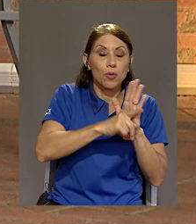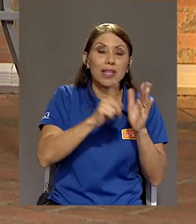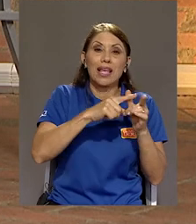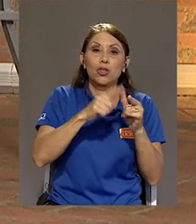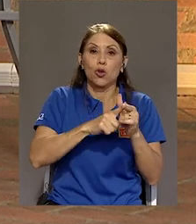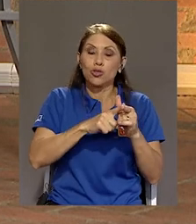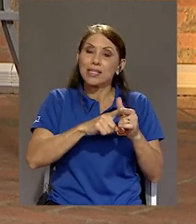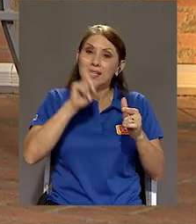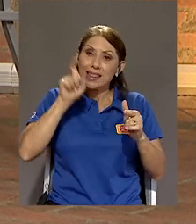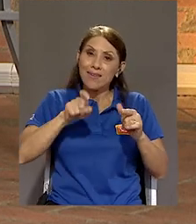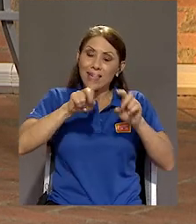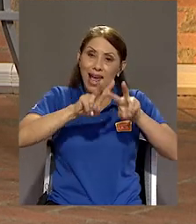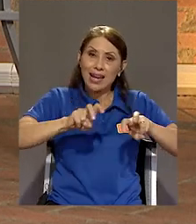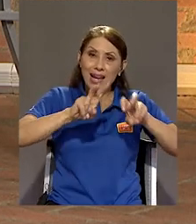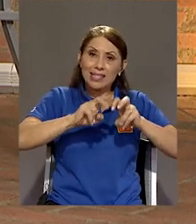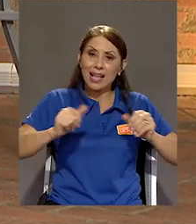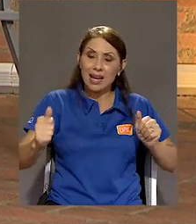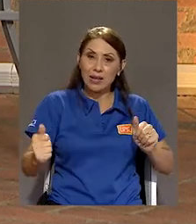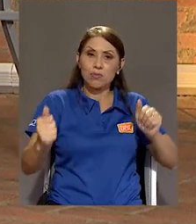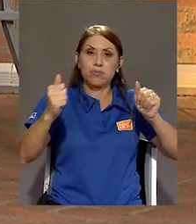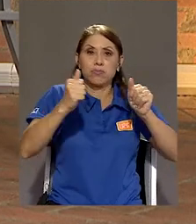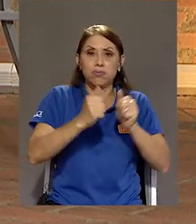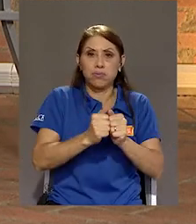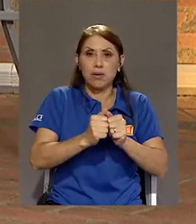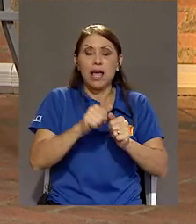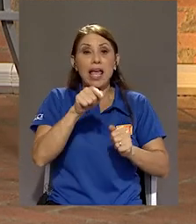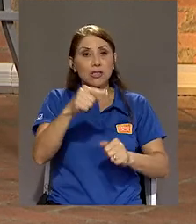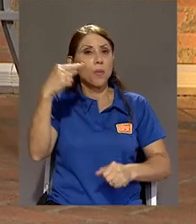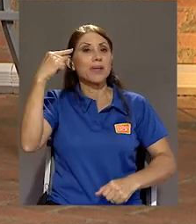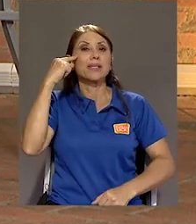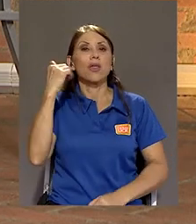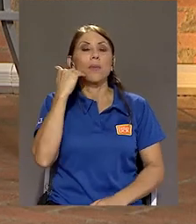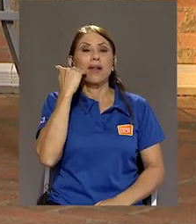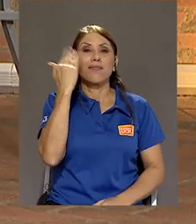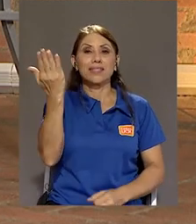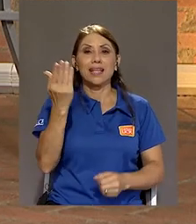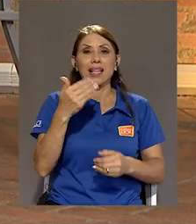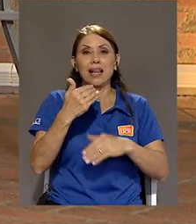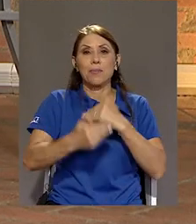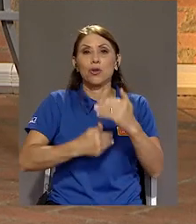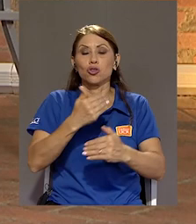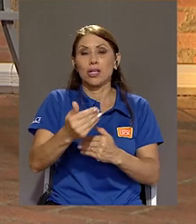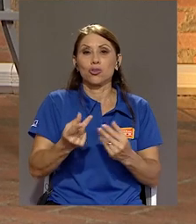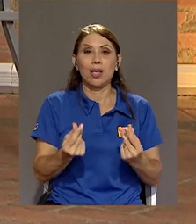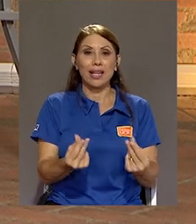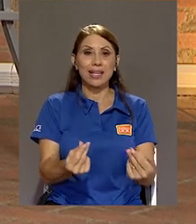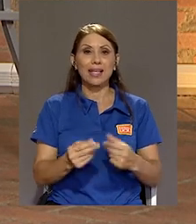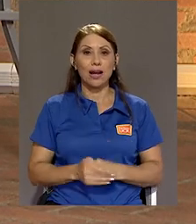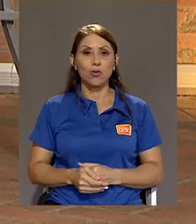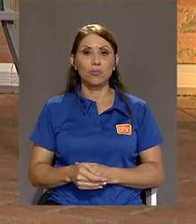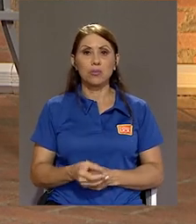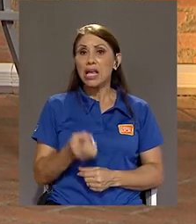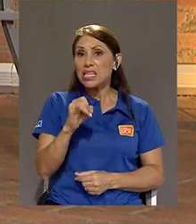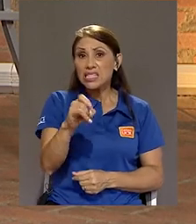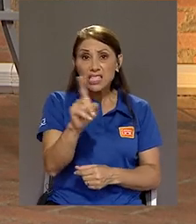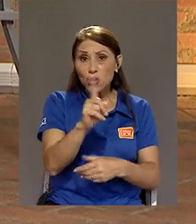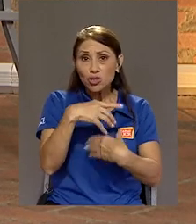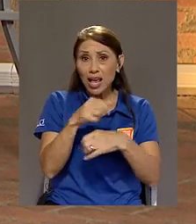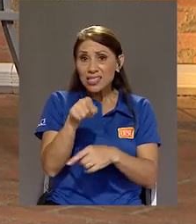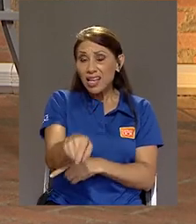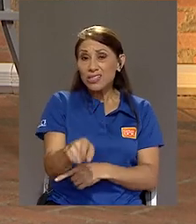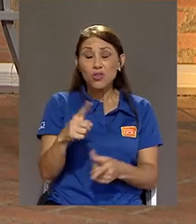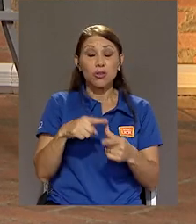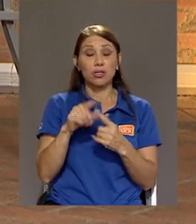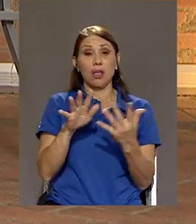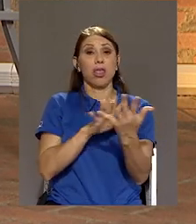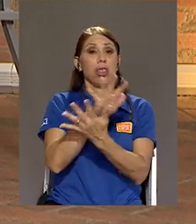de las reflexiones que hemos ido pensando para facilitar el proceso y para agilizarlo. porque si no, eso es un enredo de nunca